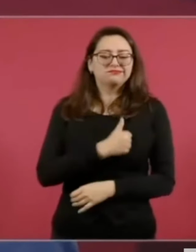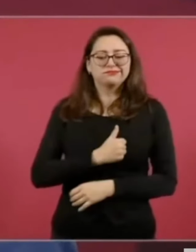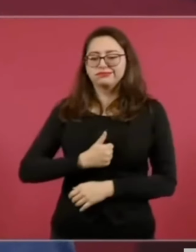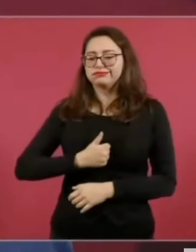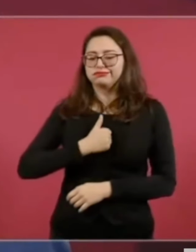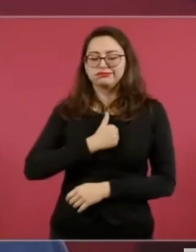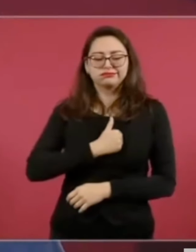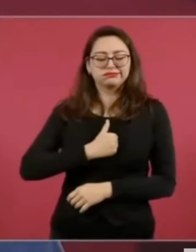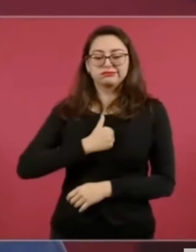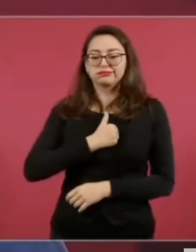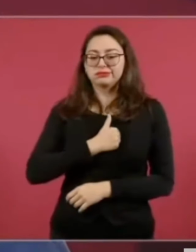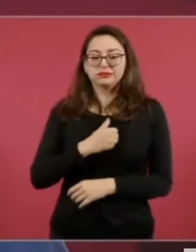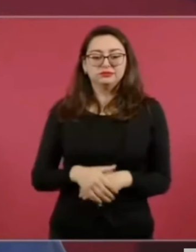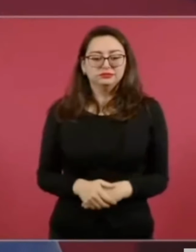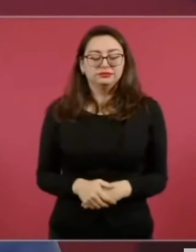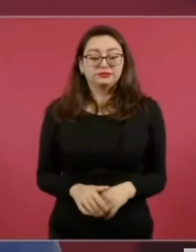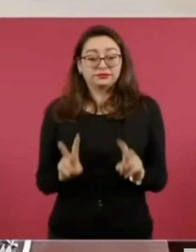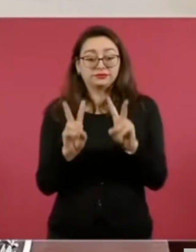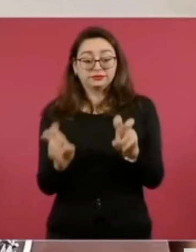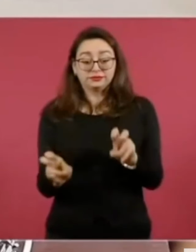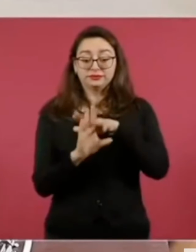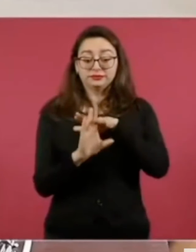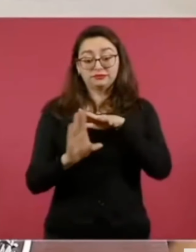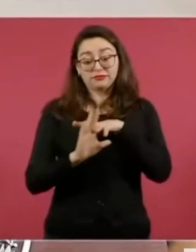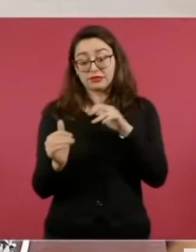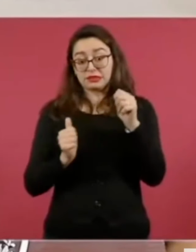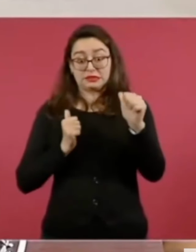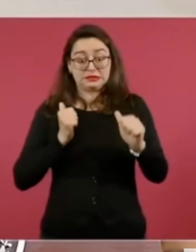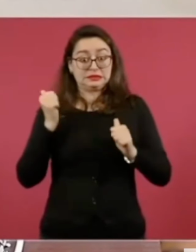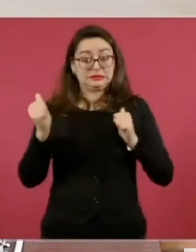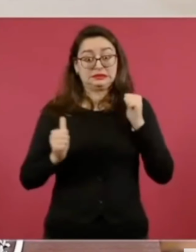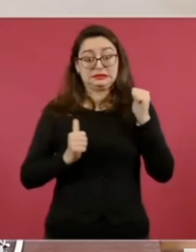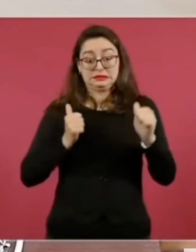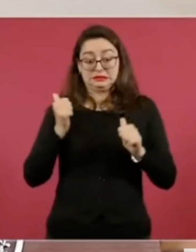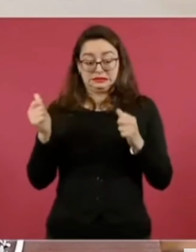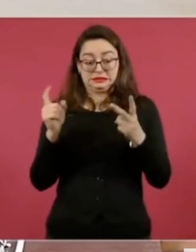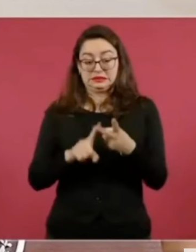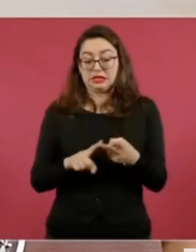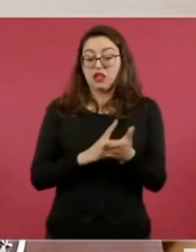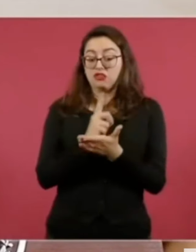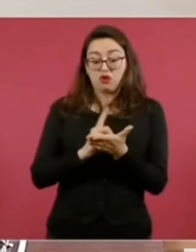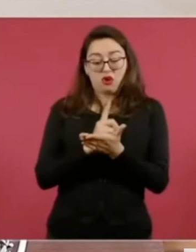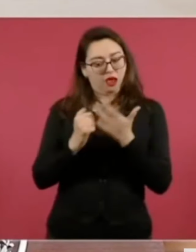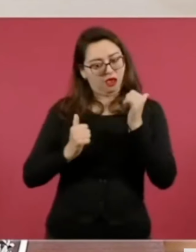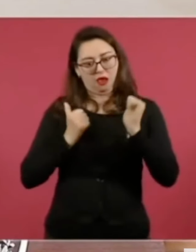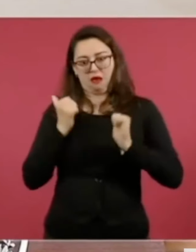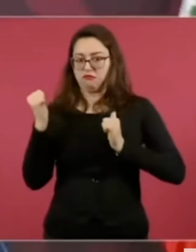Usan el tema migratorio y el tema de las drogas.